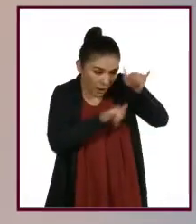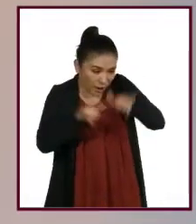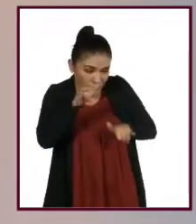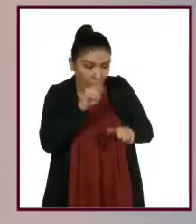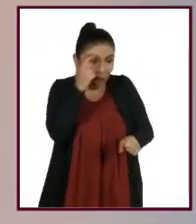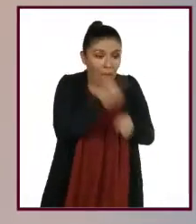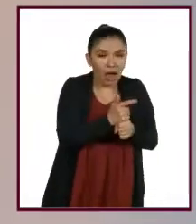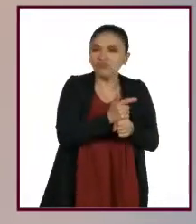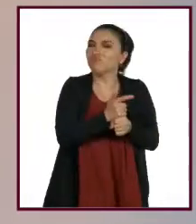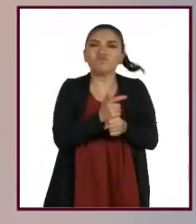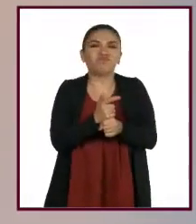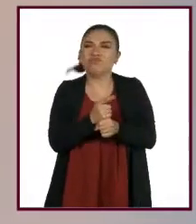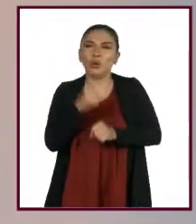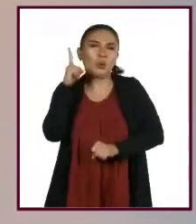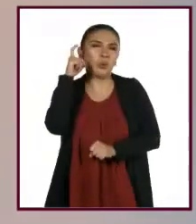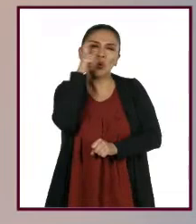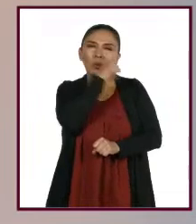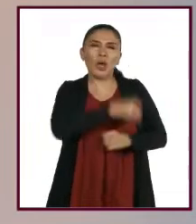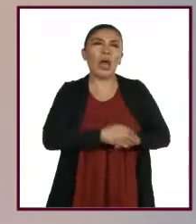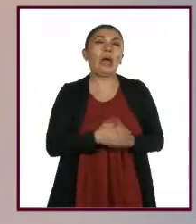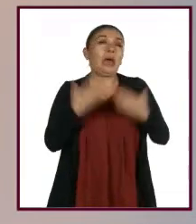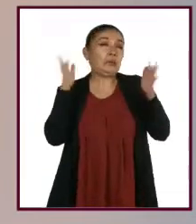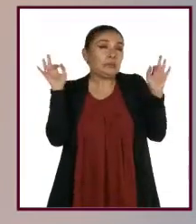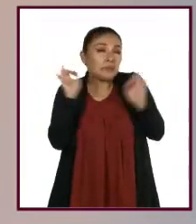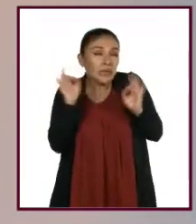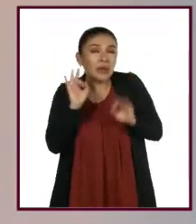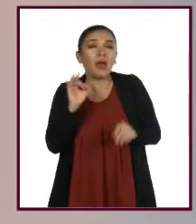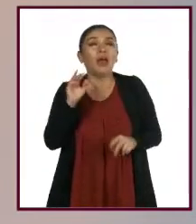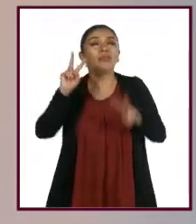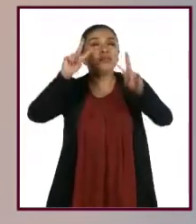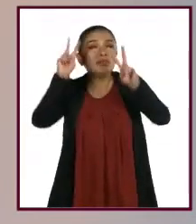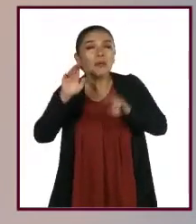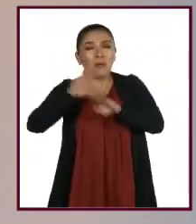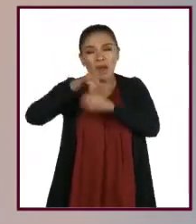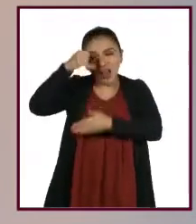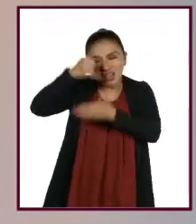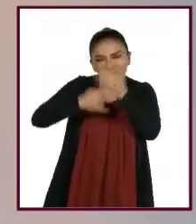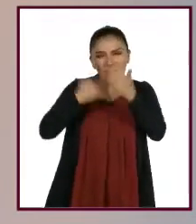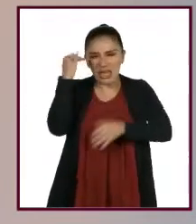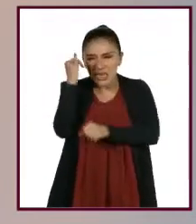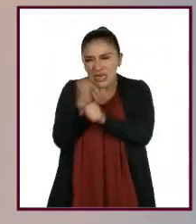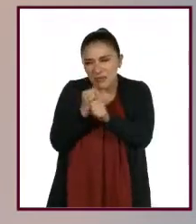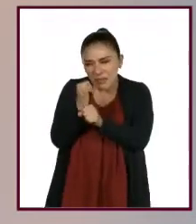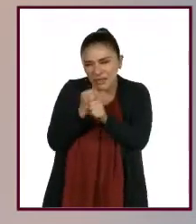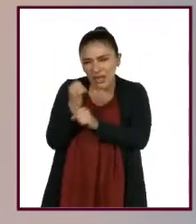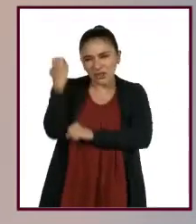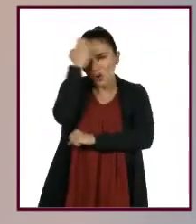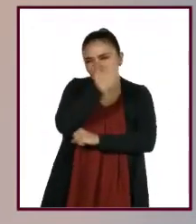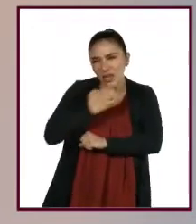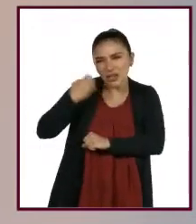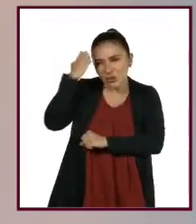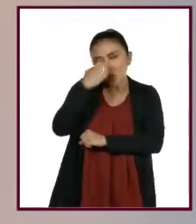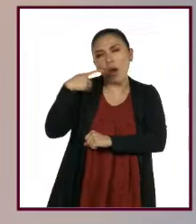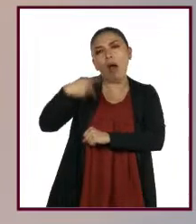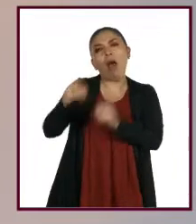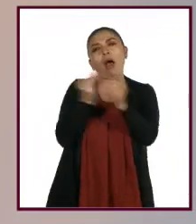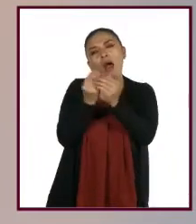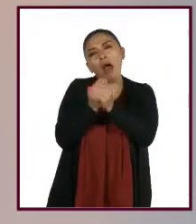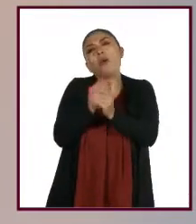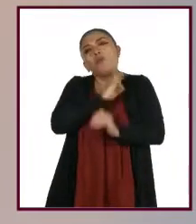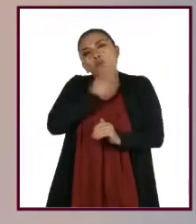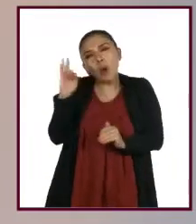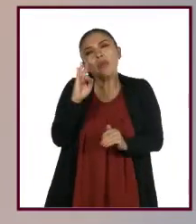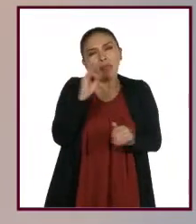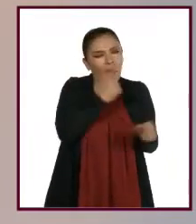laboratorio. Tal vez en situaciones de investigación, de estudios más complejos, sí existan ciertas formas